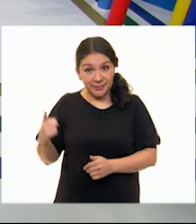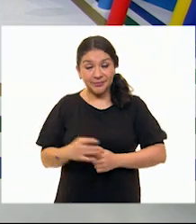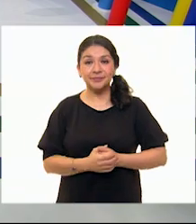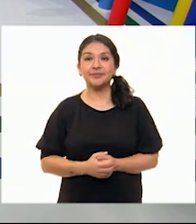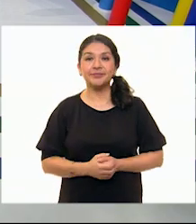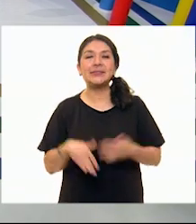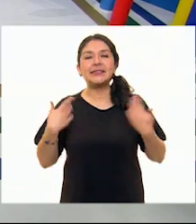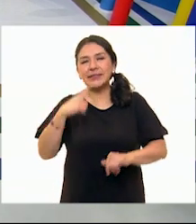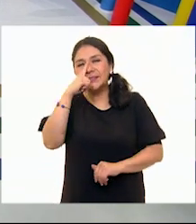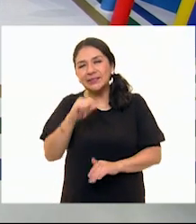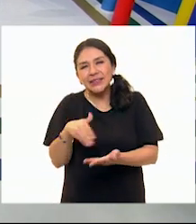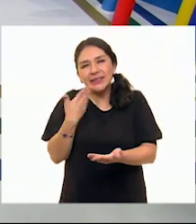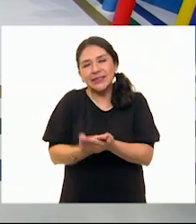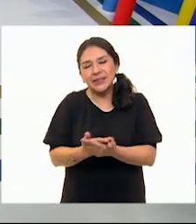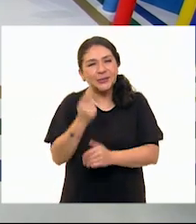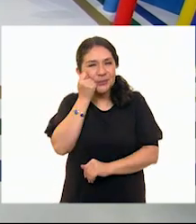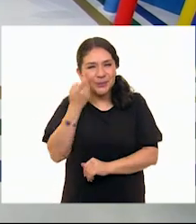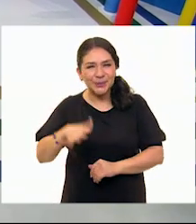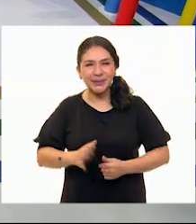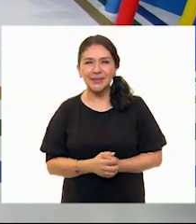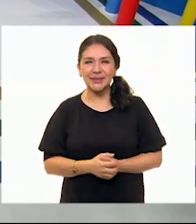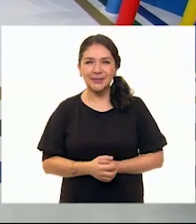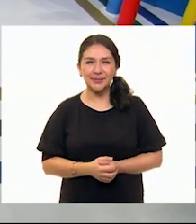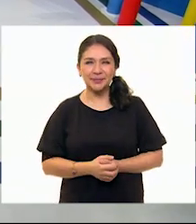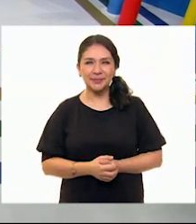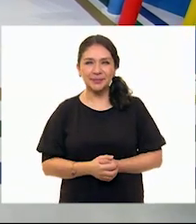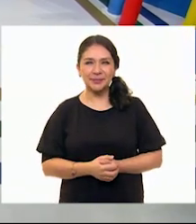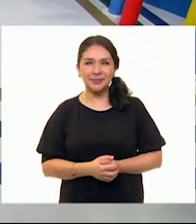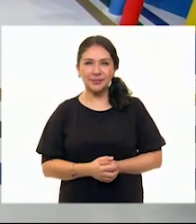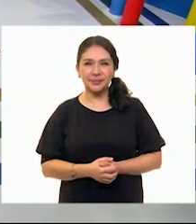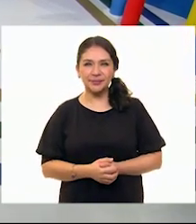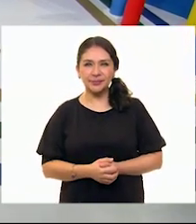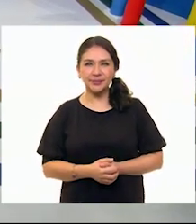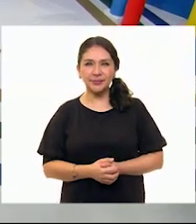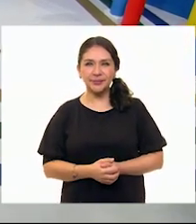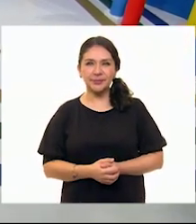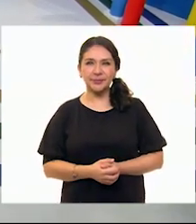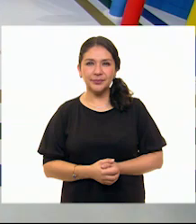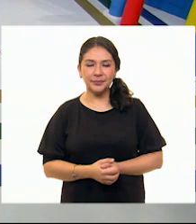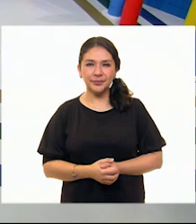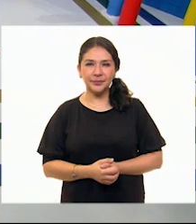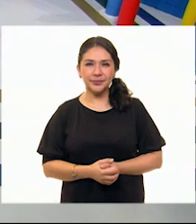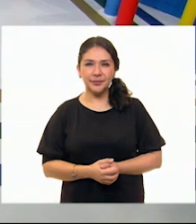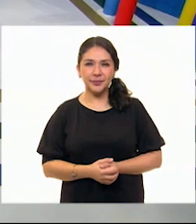¡Se cayó! Lo reacomodamos. Y... ¡Bien! Y nos vamos en un pie.